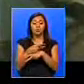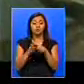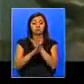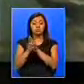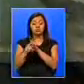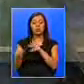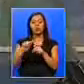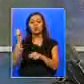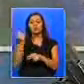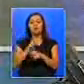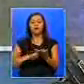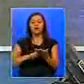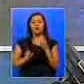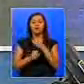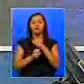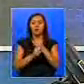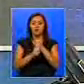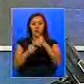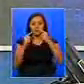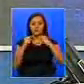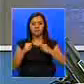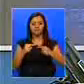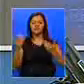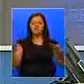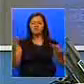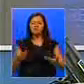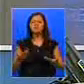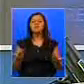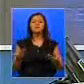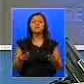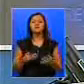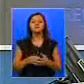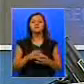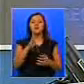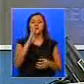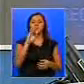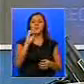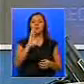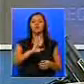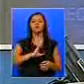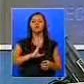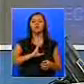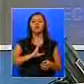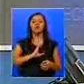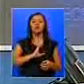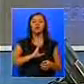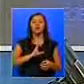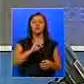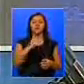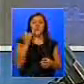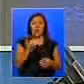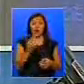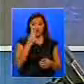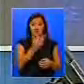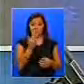otra reunión de trabajo en donde me presentaron la biotecnología. Ya vimos bioinsumos